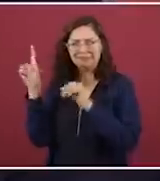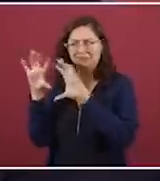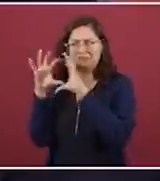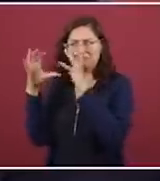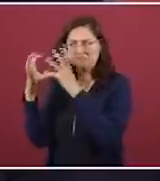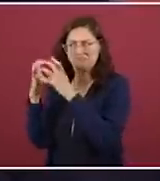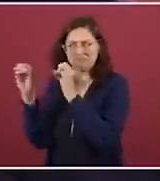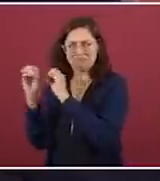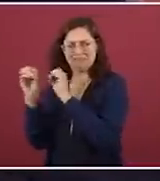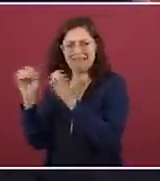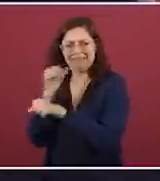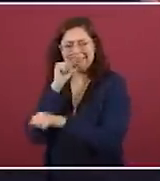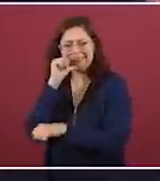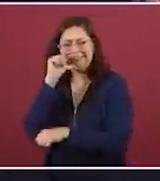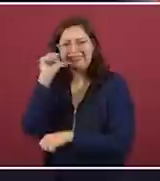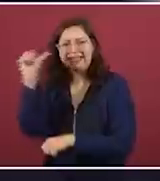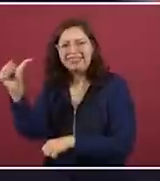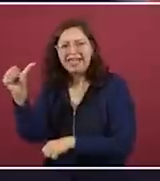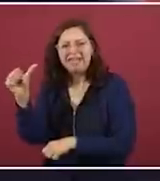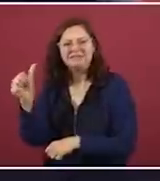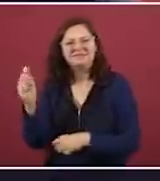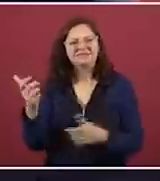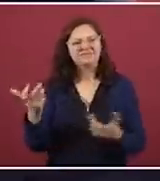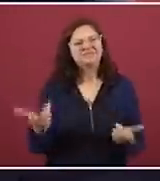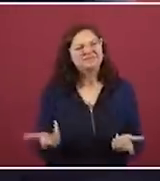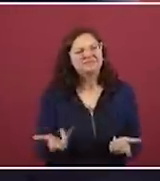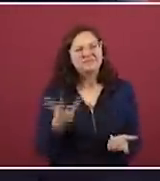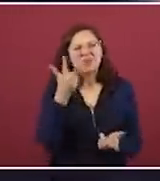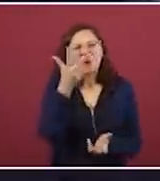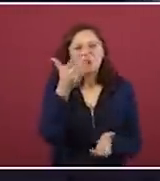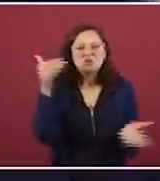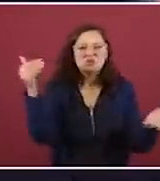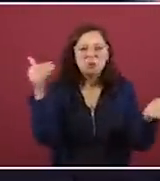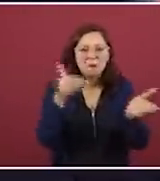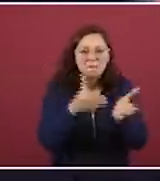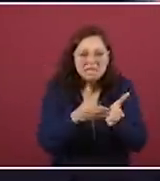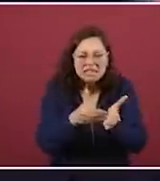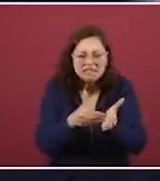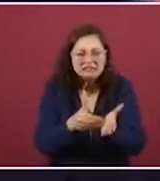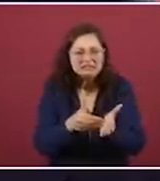8,000 elementos. Y era una élite.